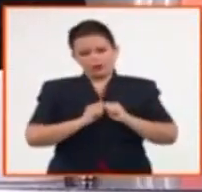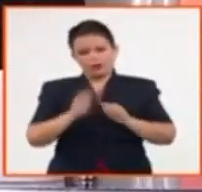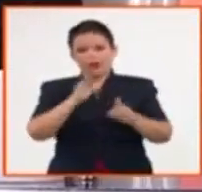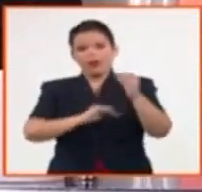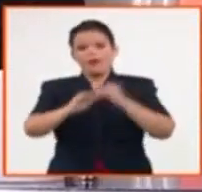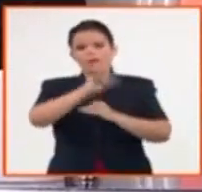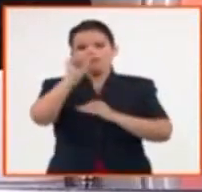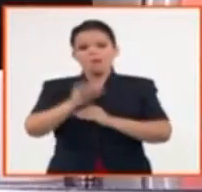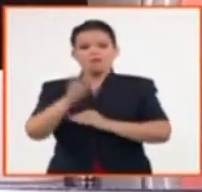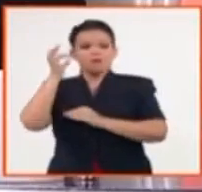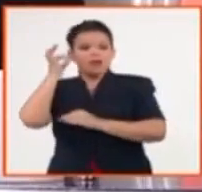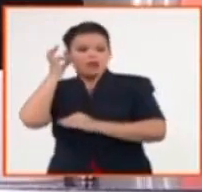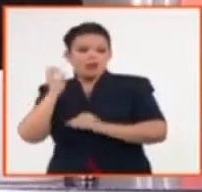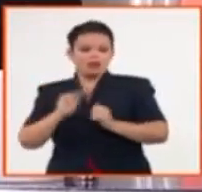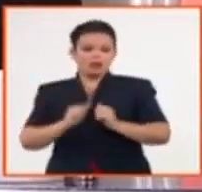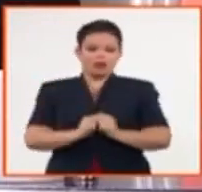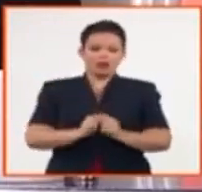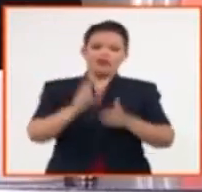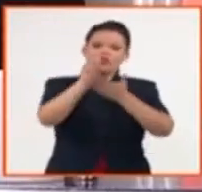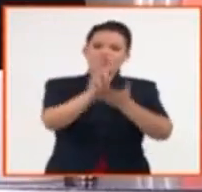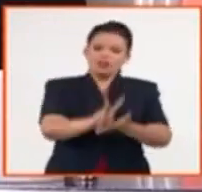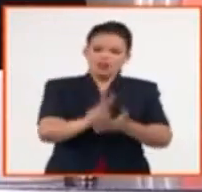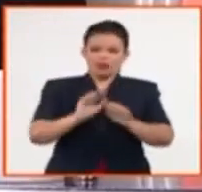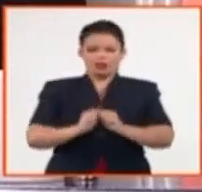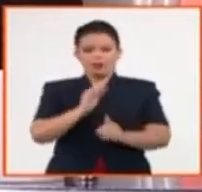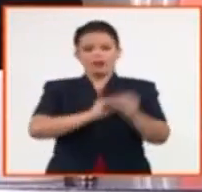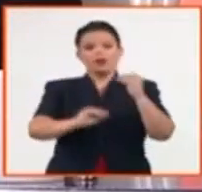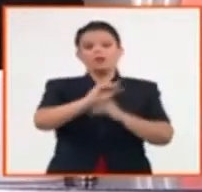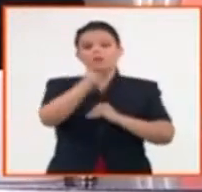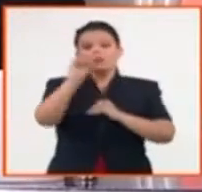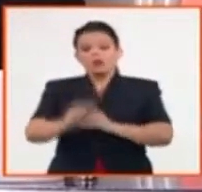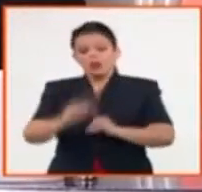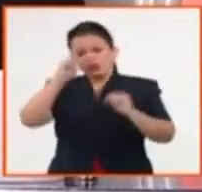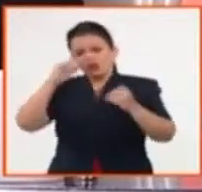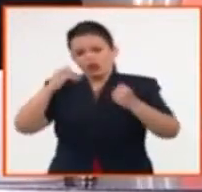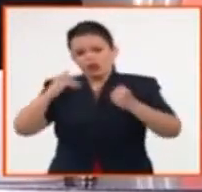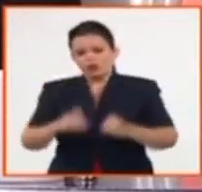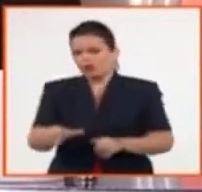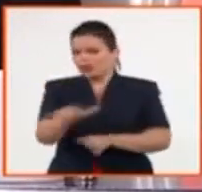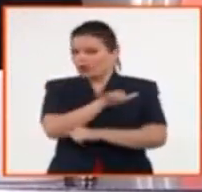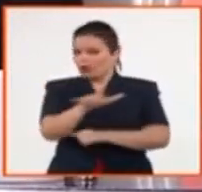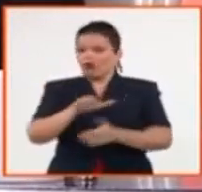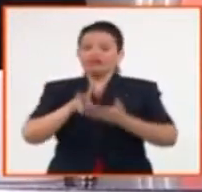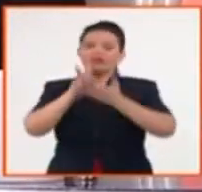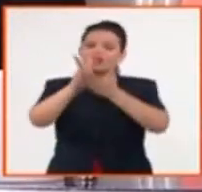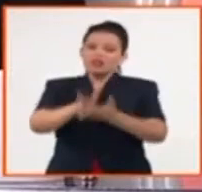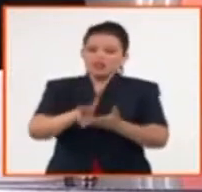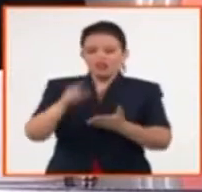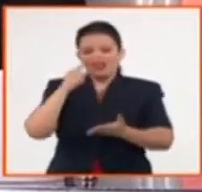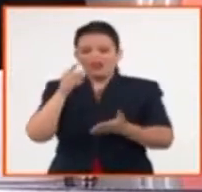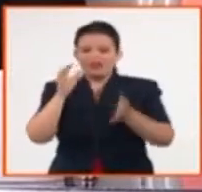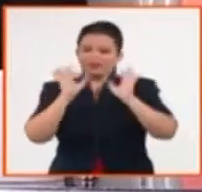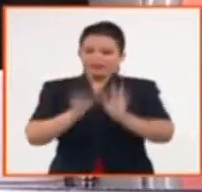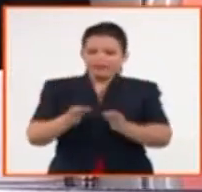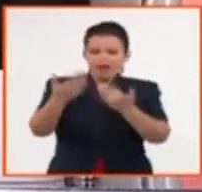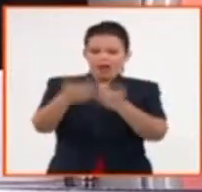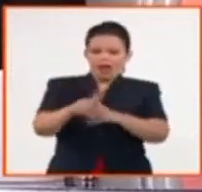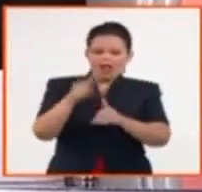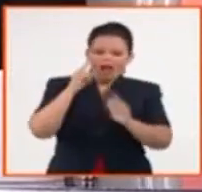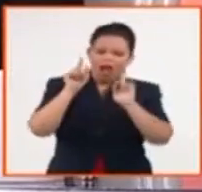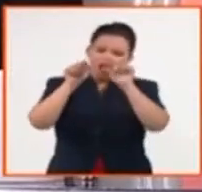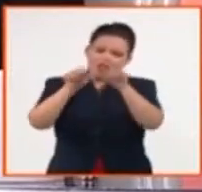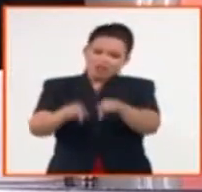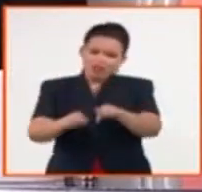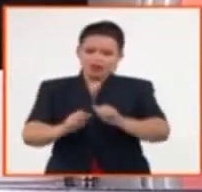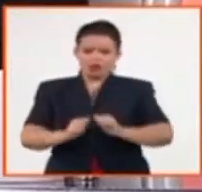estos momentos, todos hemos estado en función de constatar en la práctica qué está pasando en nuestro vacunatorio, la presencia de cuadros que